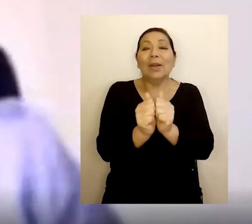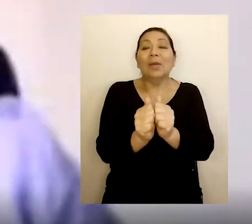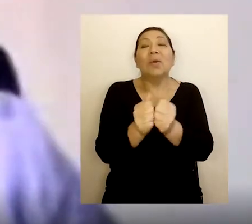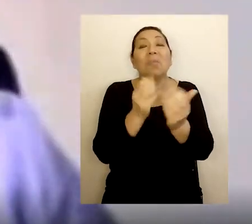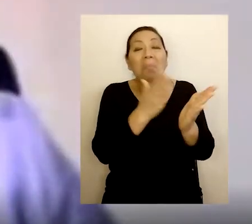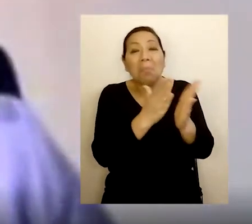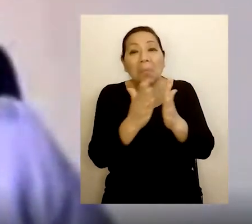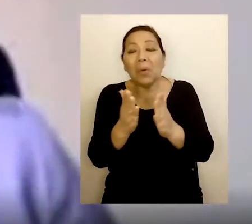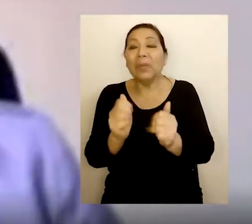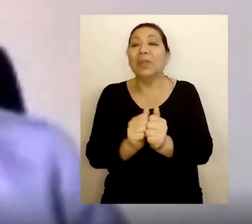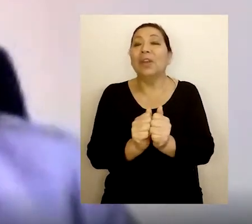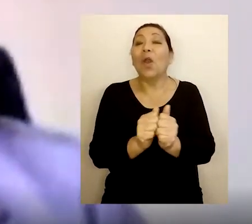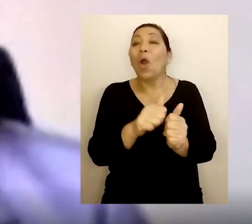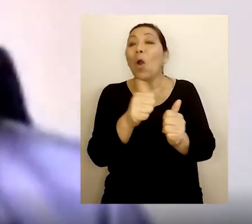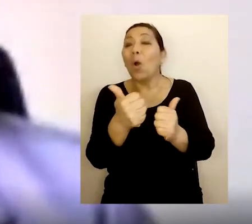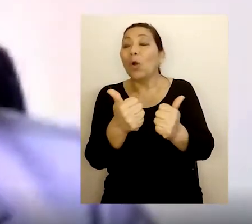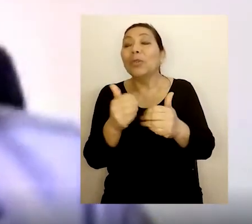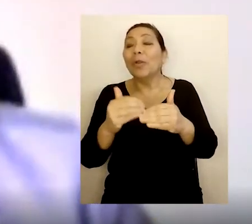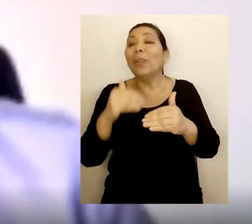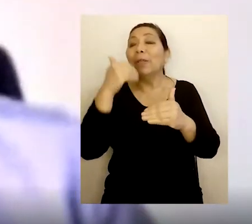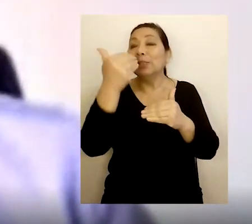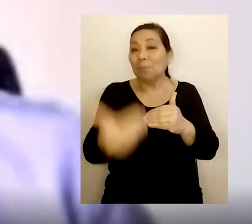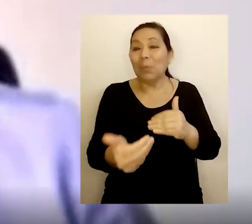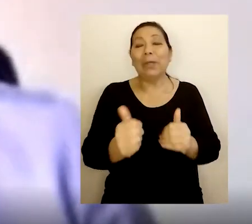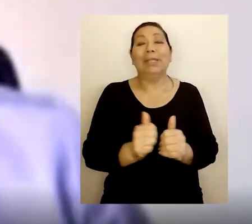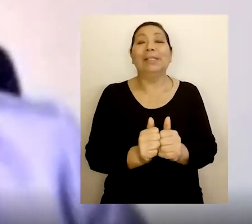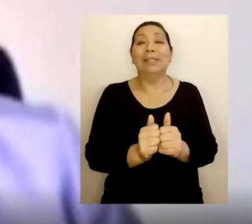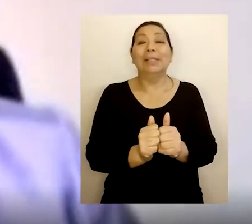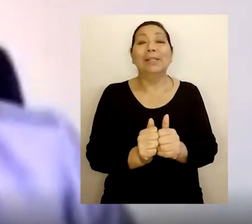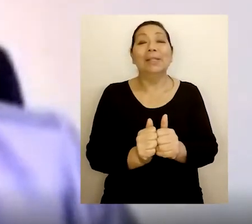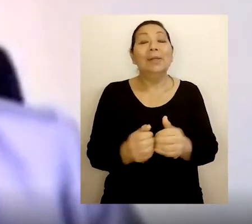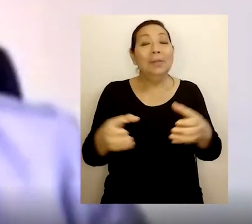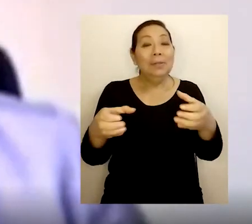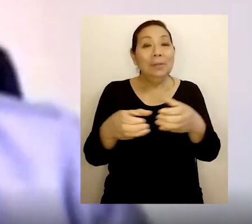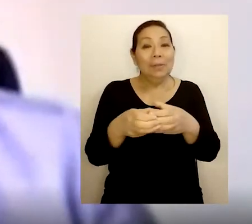hechos coetáneos y hechos posteriores de la